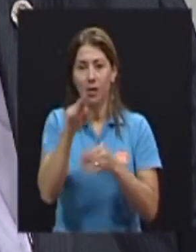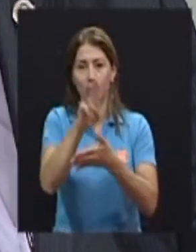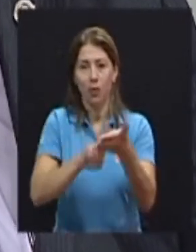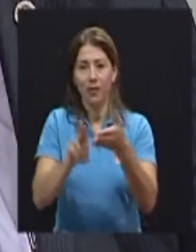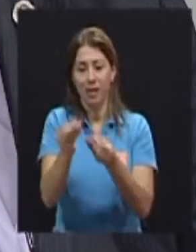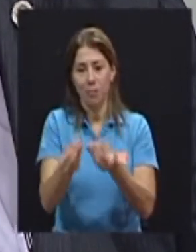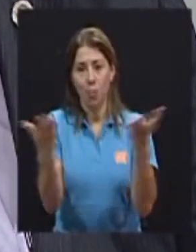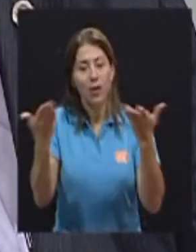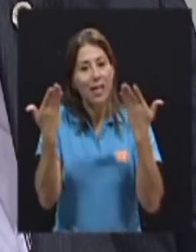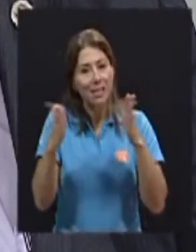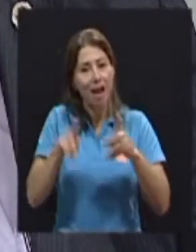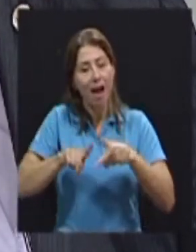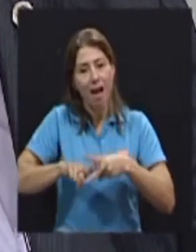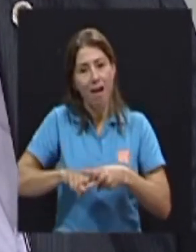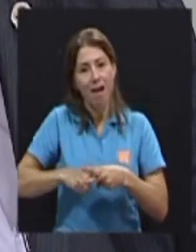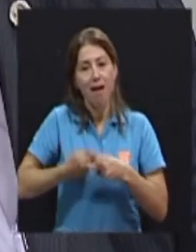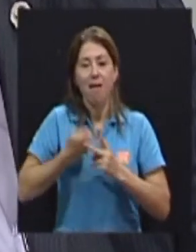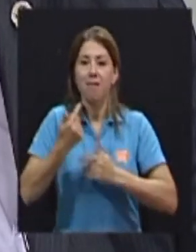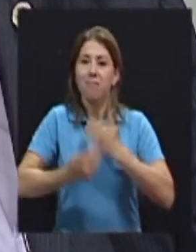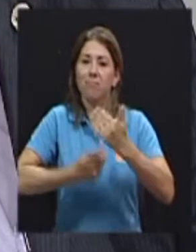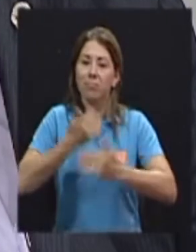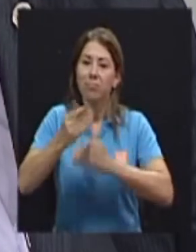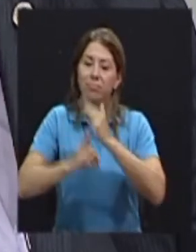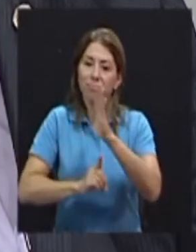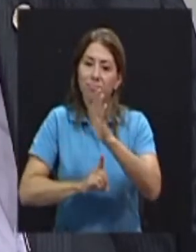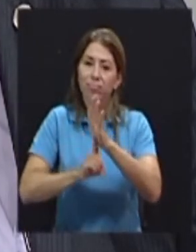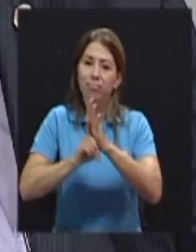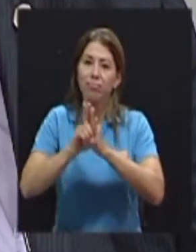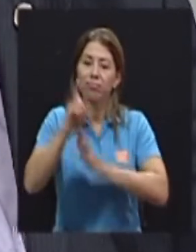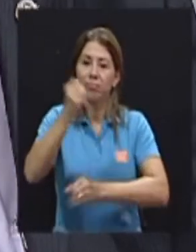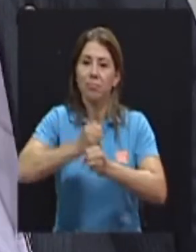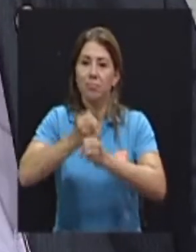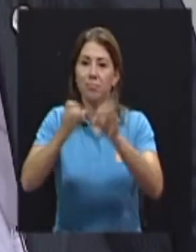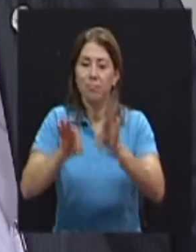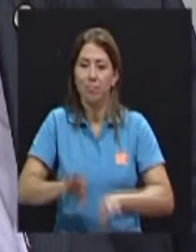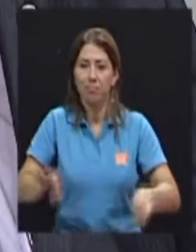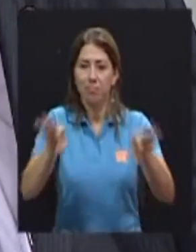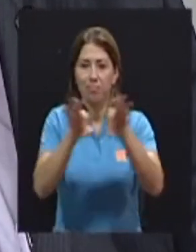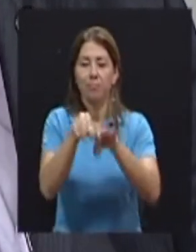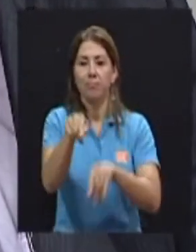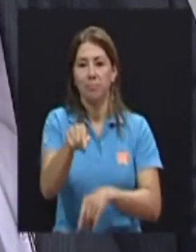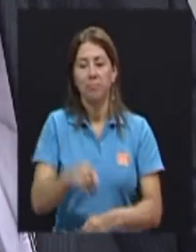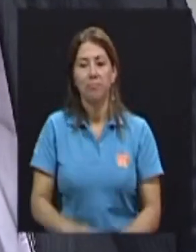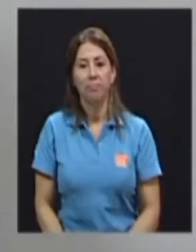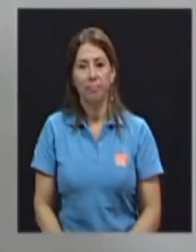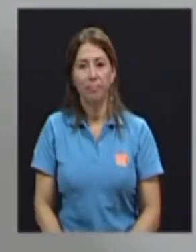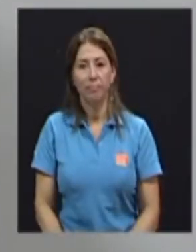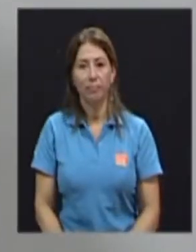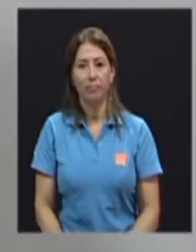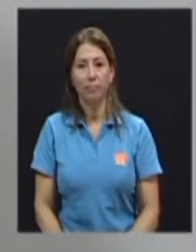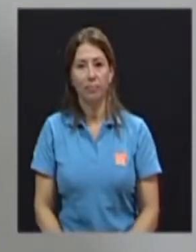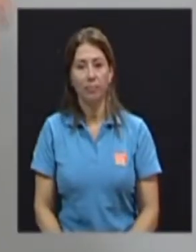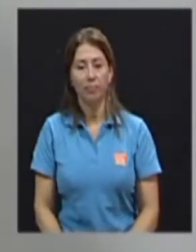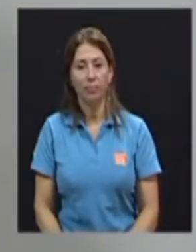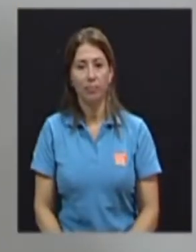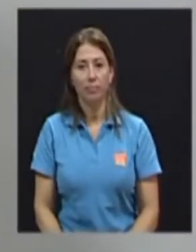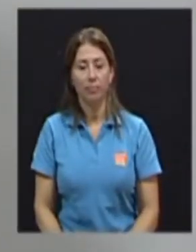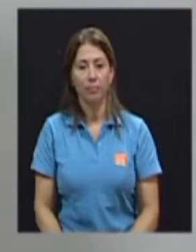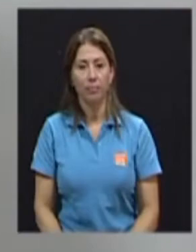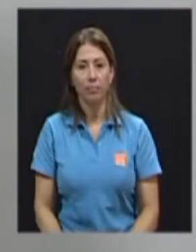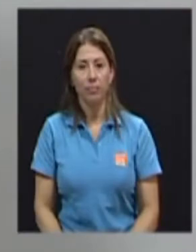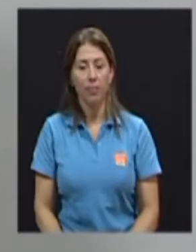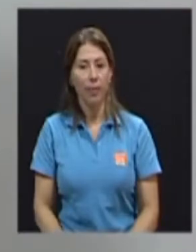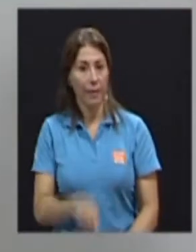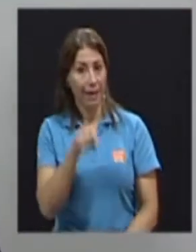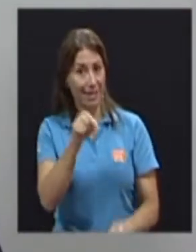públicas que han comenzado o han desarrollado a lo largo del tiempo acciones muy importantes en esa provincia. Este tema